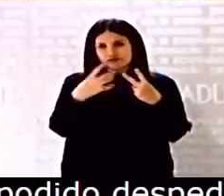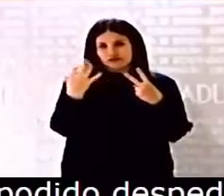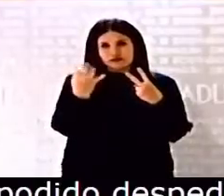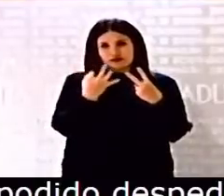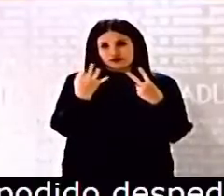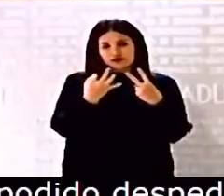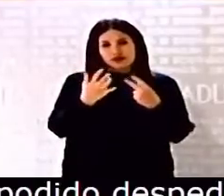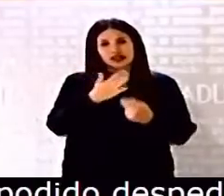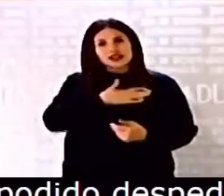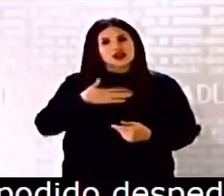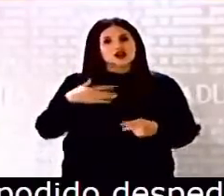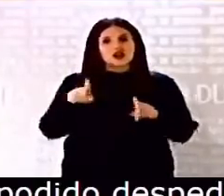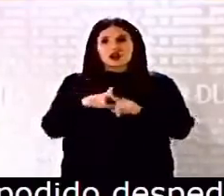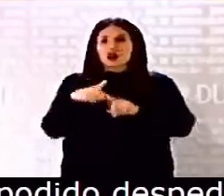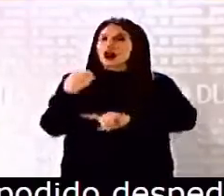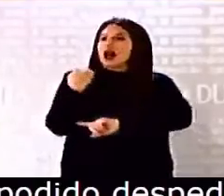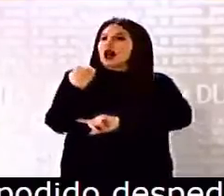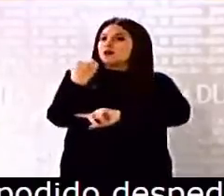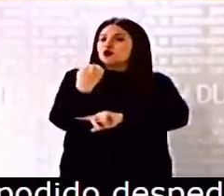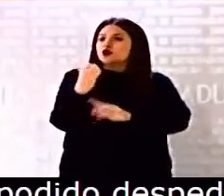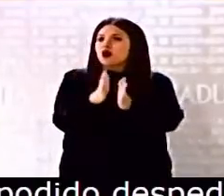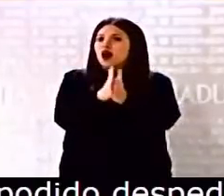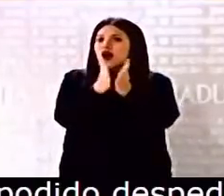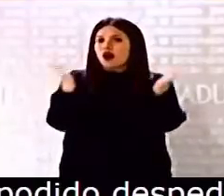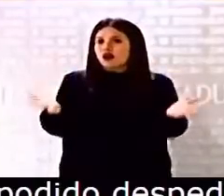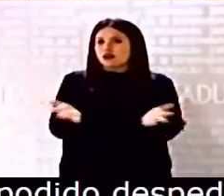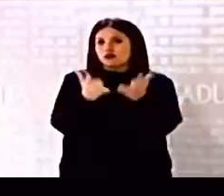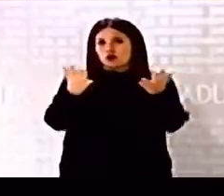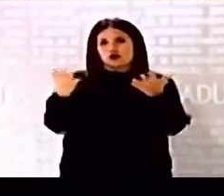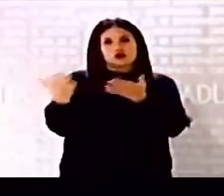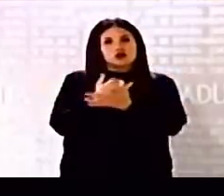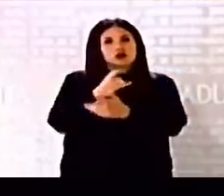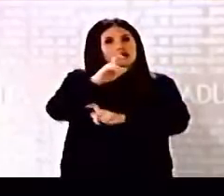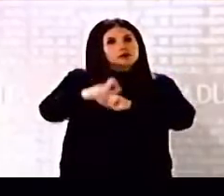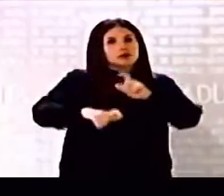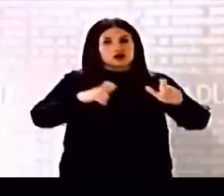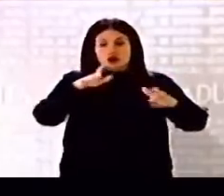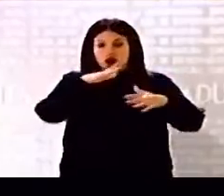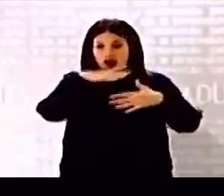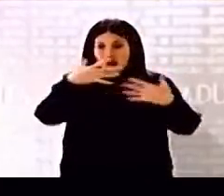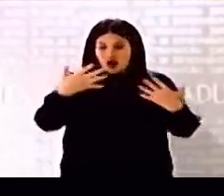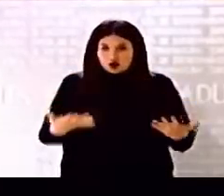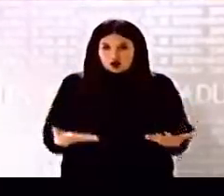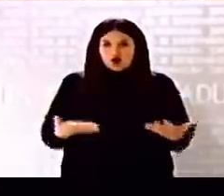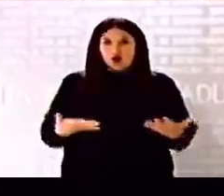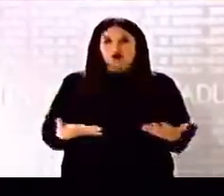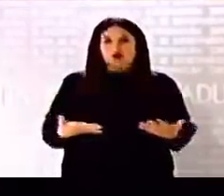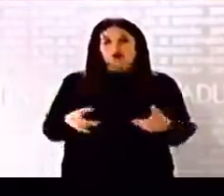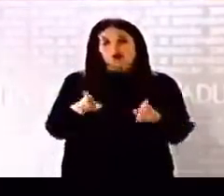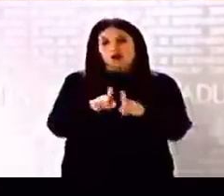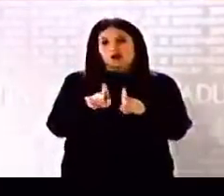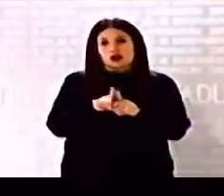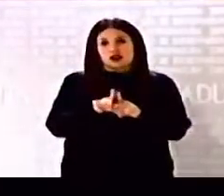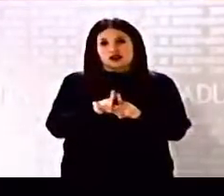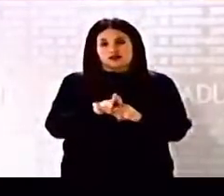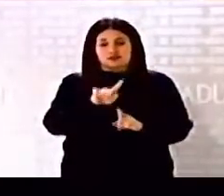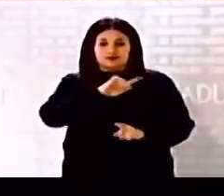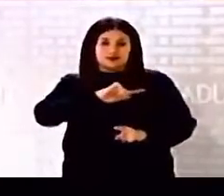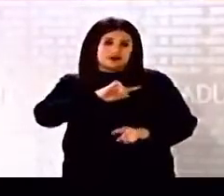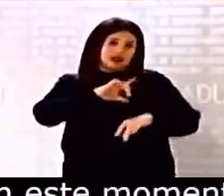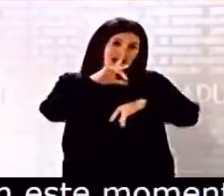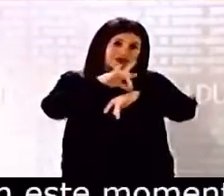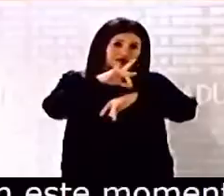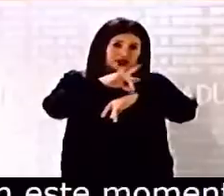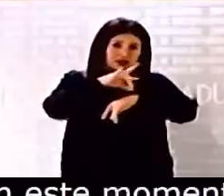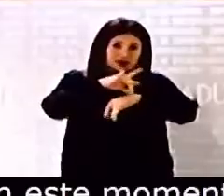darle todo mi apoyo, mis ánimos a todas esas personas que en este momento están padeciendo la